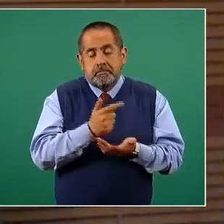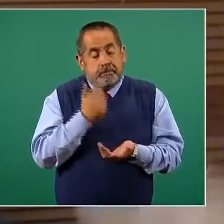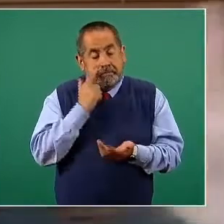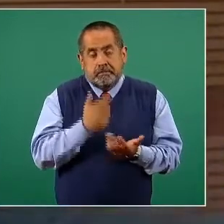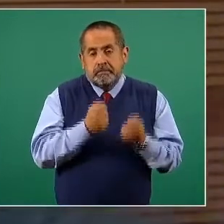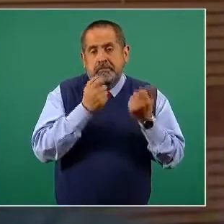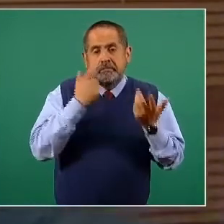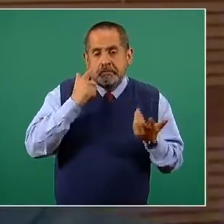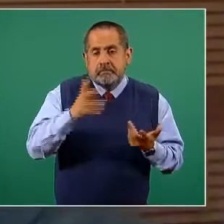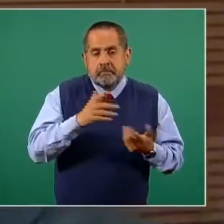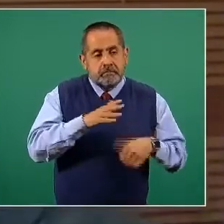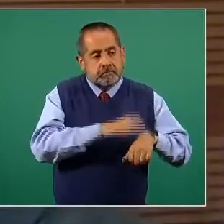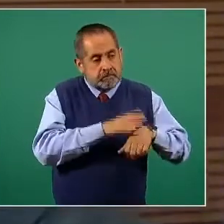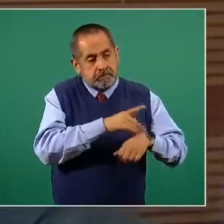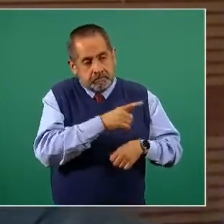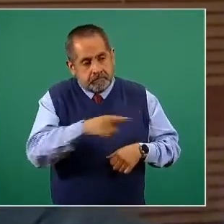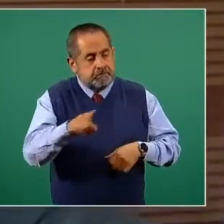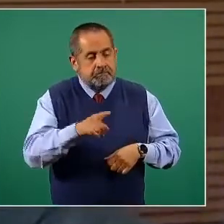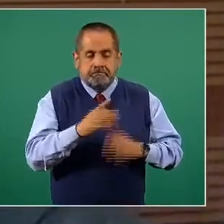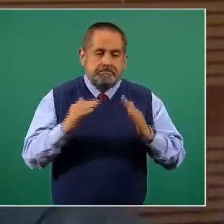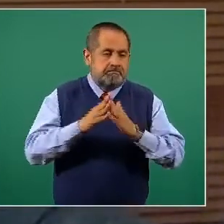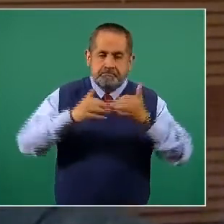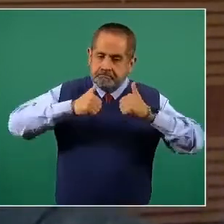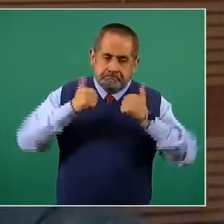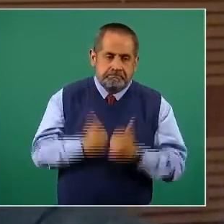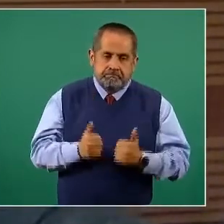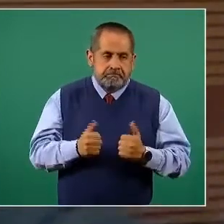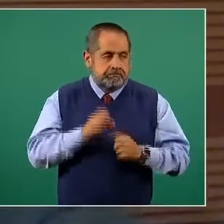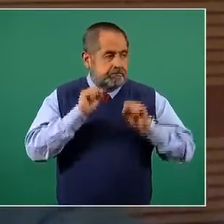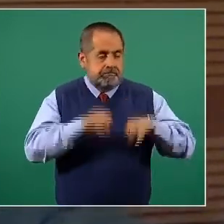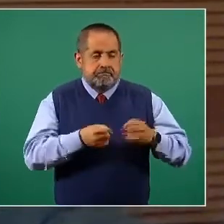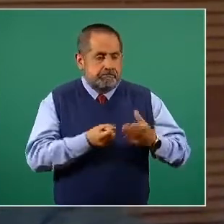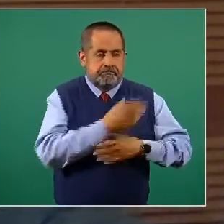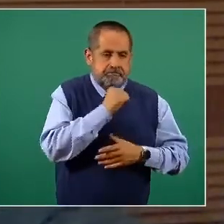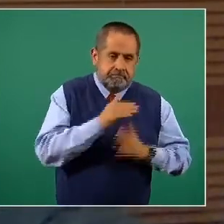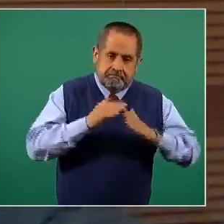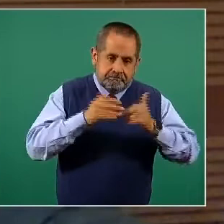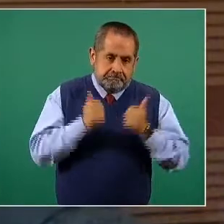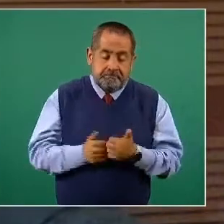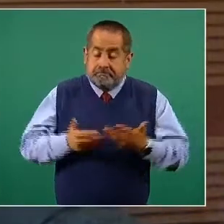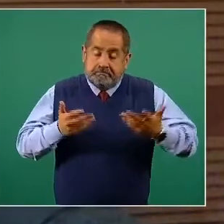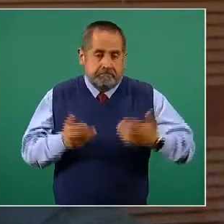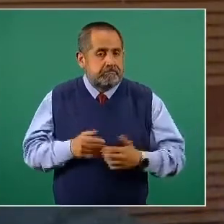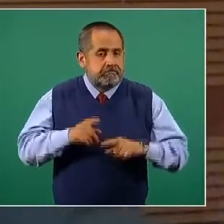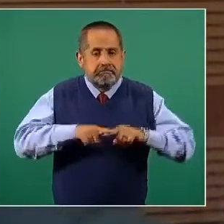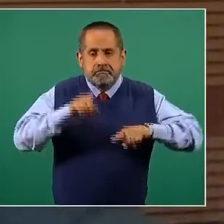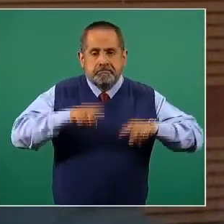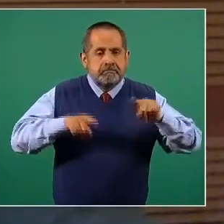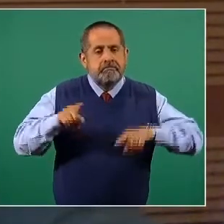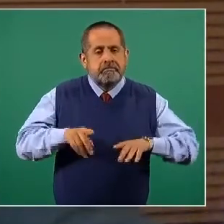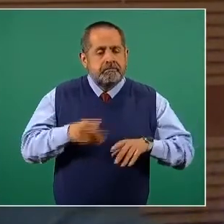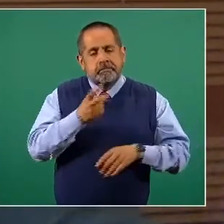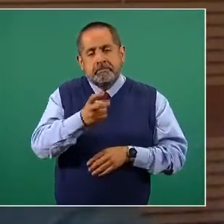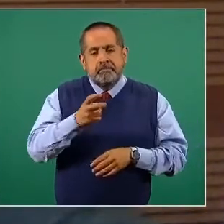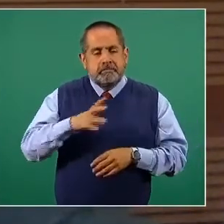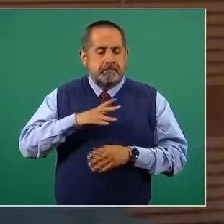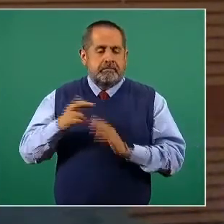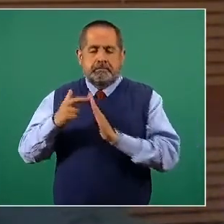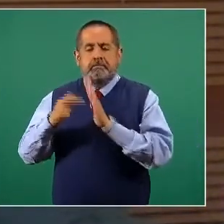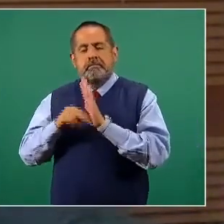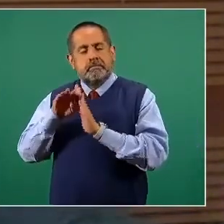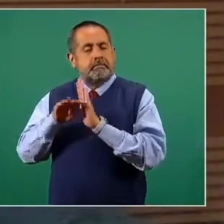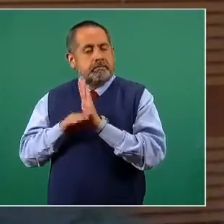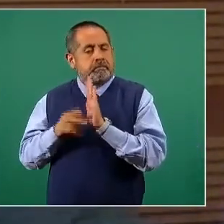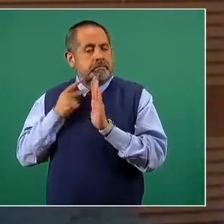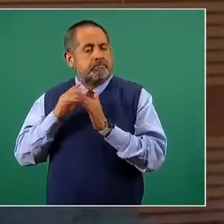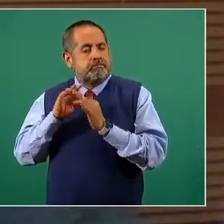que invitarlos al aislamiento y en caso necesario pues hay toda una política también